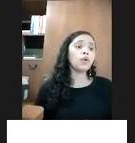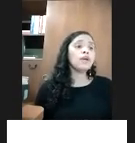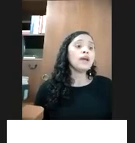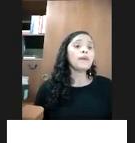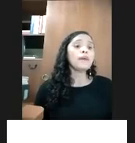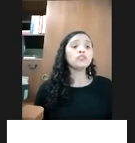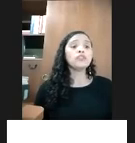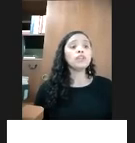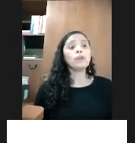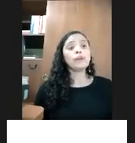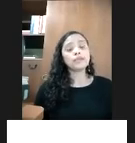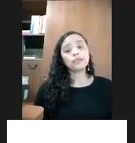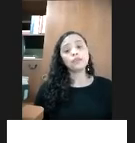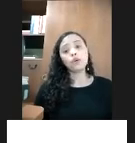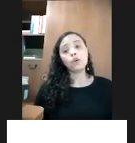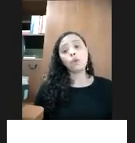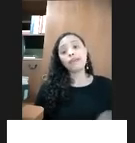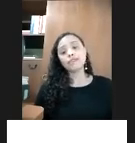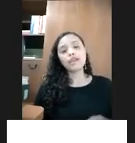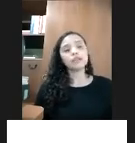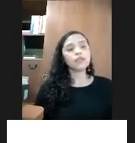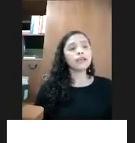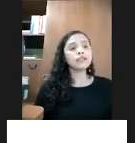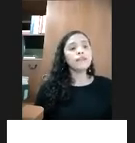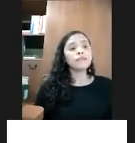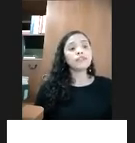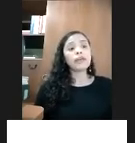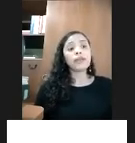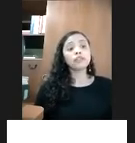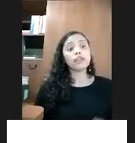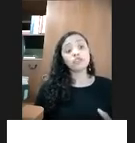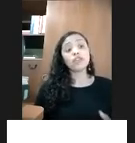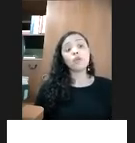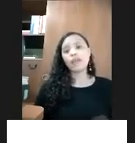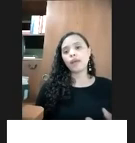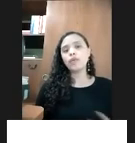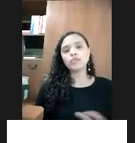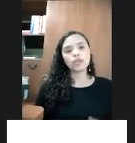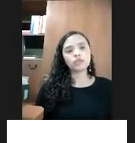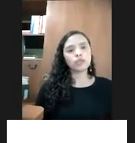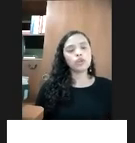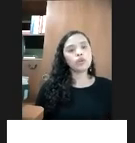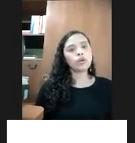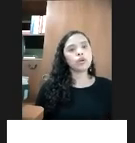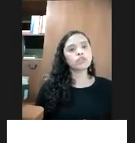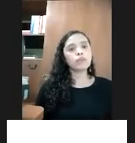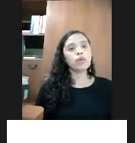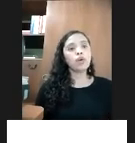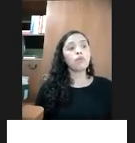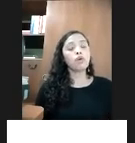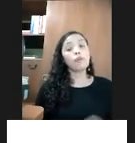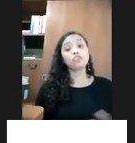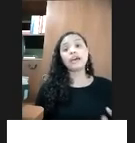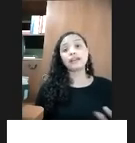manifestó haber sufrido o padecido o padecer en la actualidad de enfermedades contagiosas como escabiosis, que nosotros los conocemos